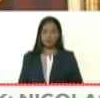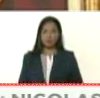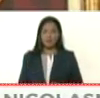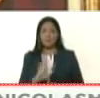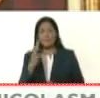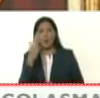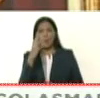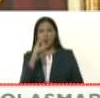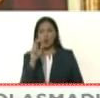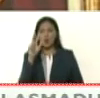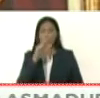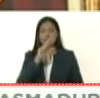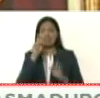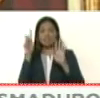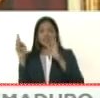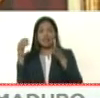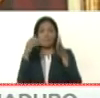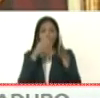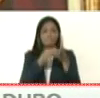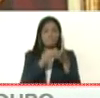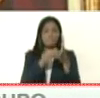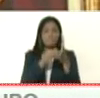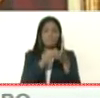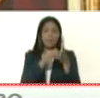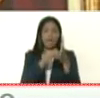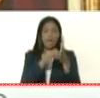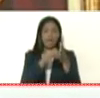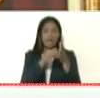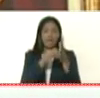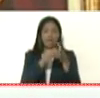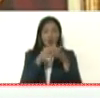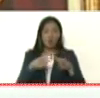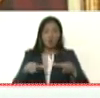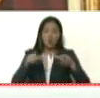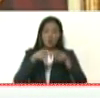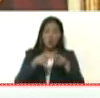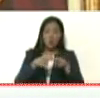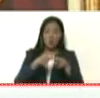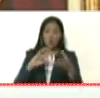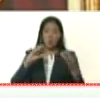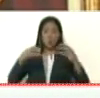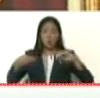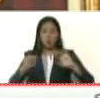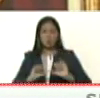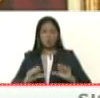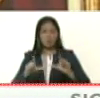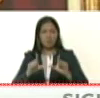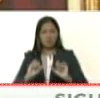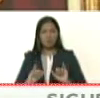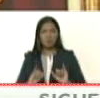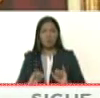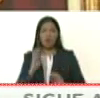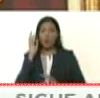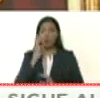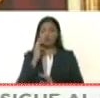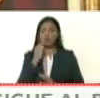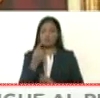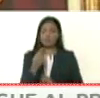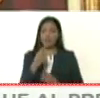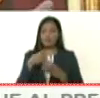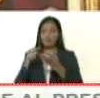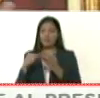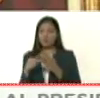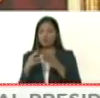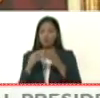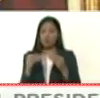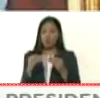Aproximadamente 36.000 comités locales de abastecimiento y producción. Toma nota, tomen nota en Washington, que ven todas mis alocuciones. Vamos